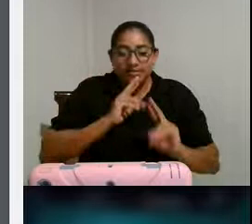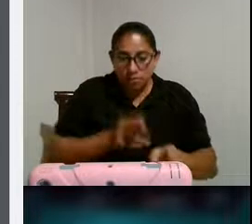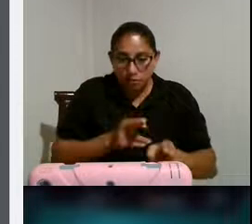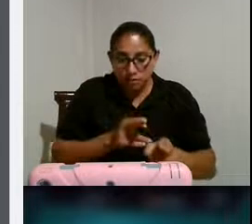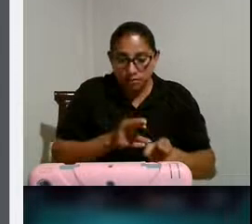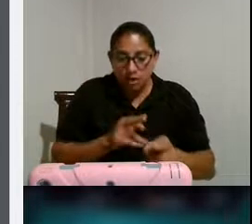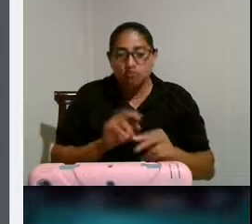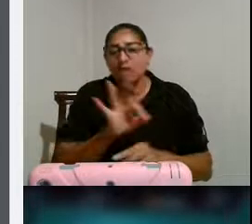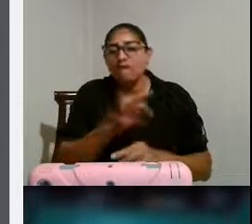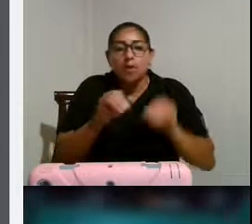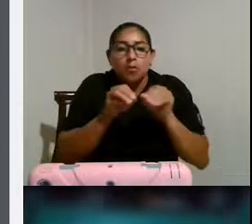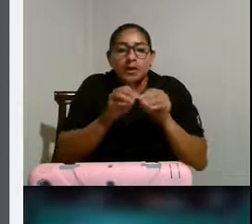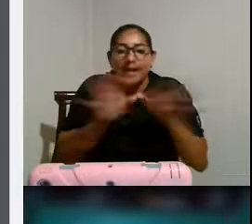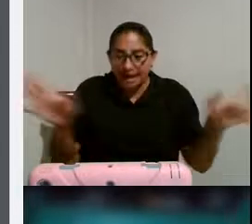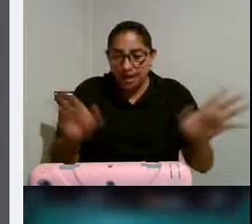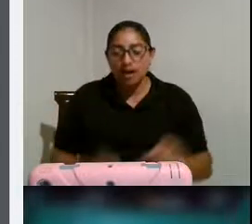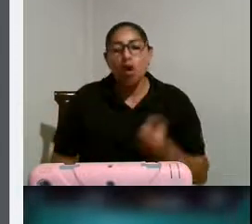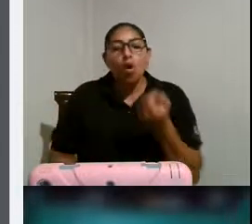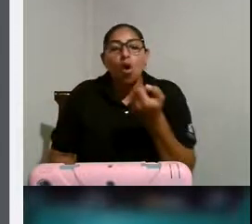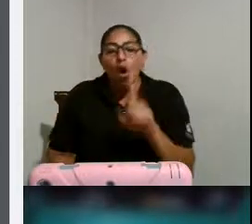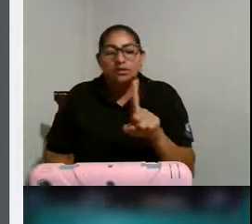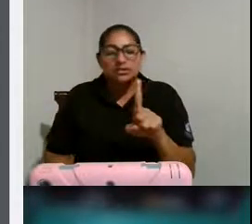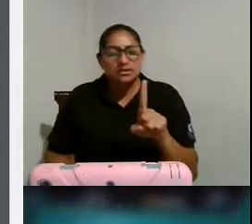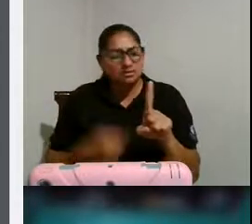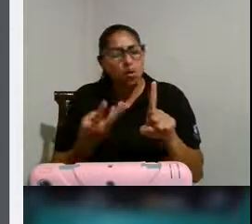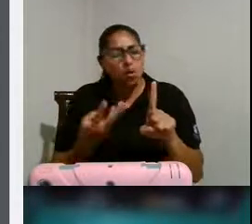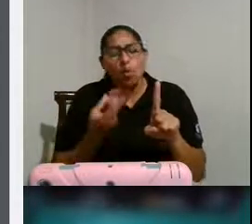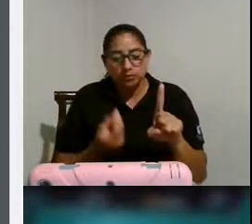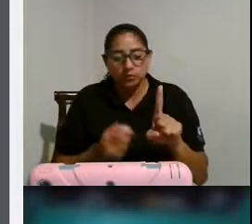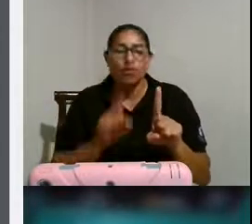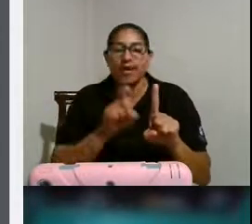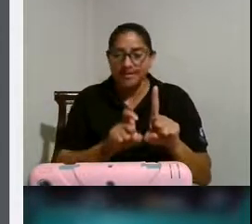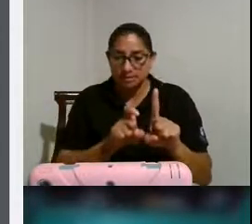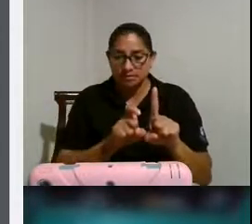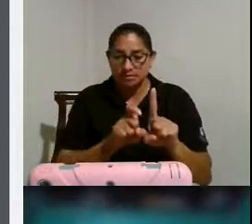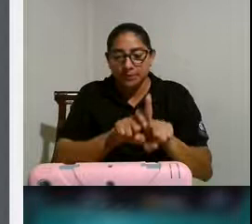forma general. Cuando nosotros encontramos una recta,